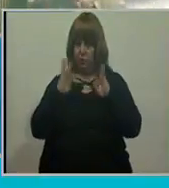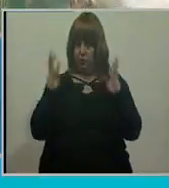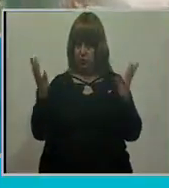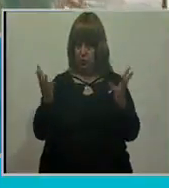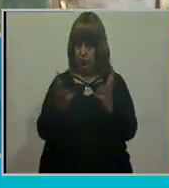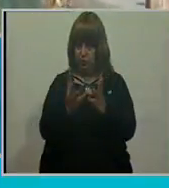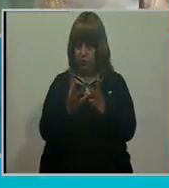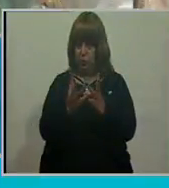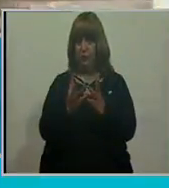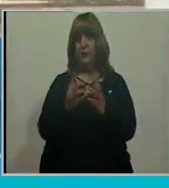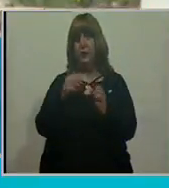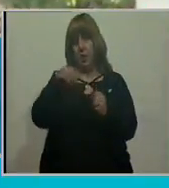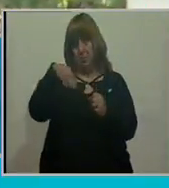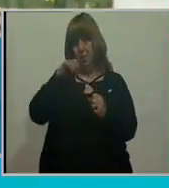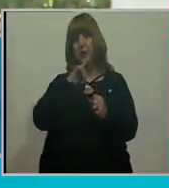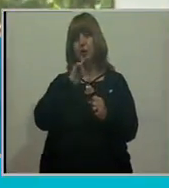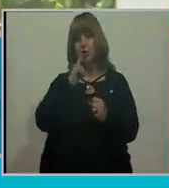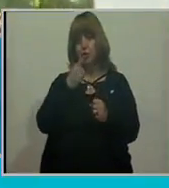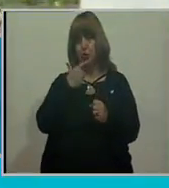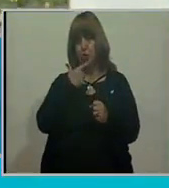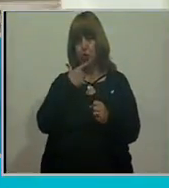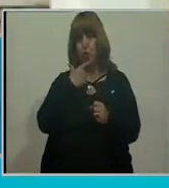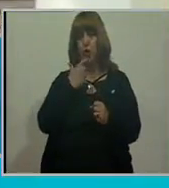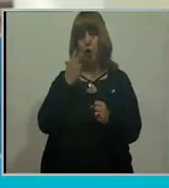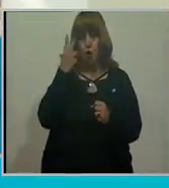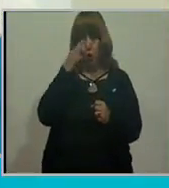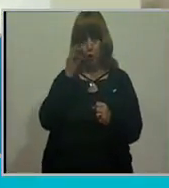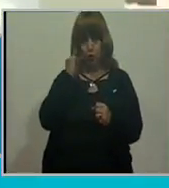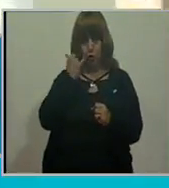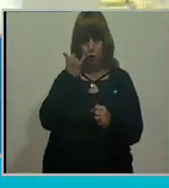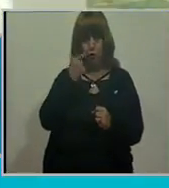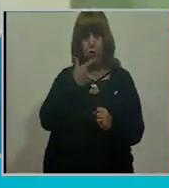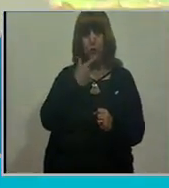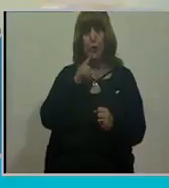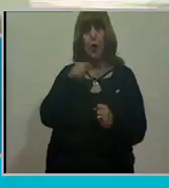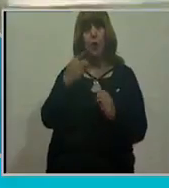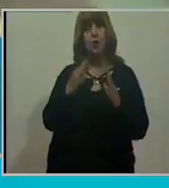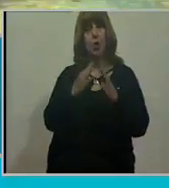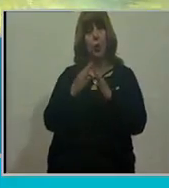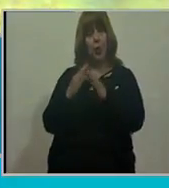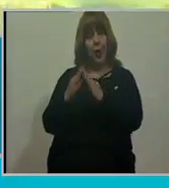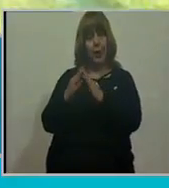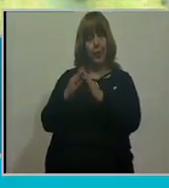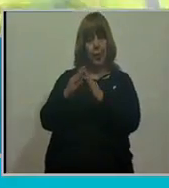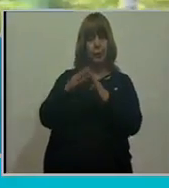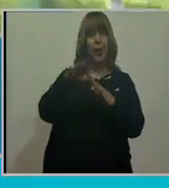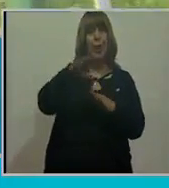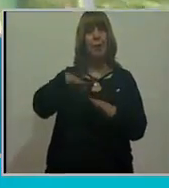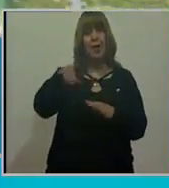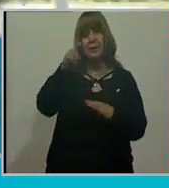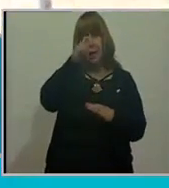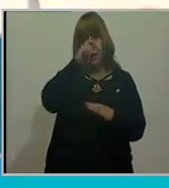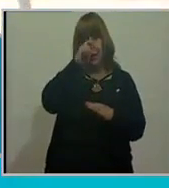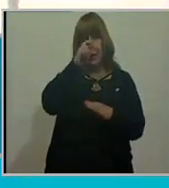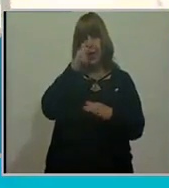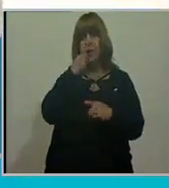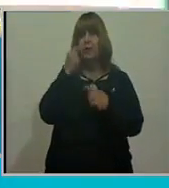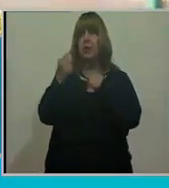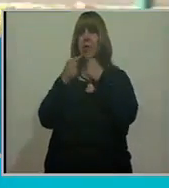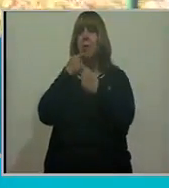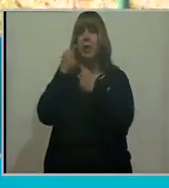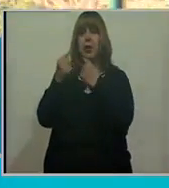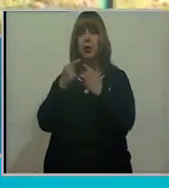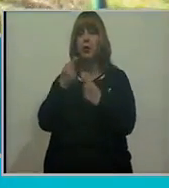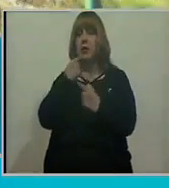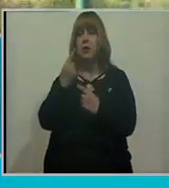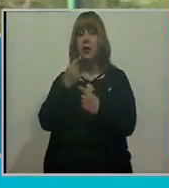Plaza Matus Hoyo. Ahora bien, por ejemplo, en el caso puntual del barrio Bombal, Plaza Belgrano, no quisieron el cierre, lo que planteaban era el